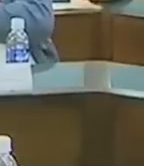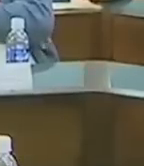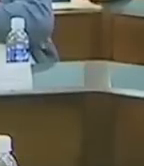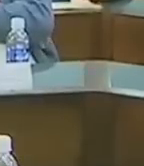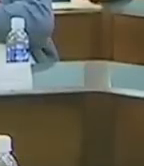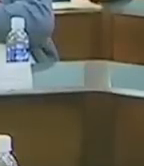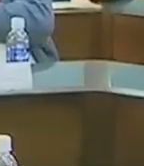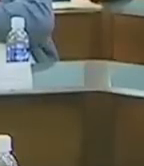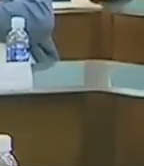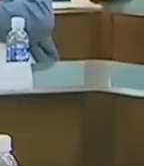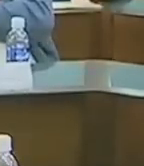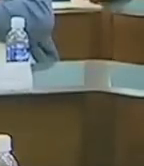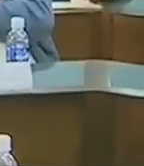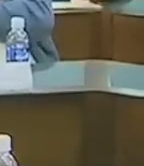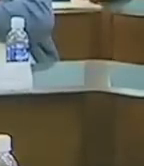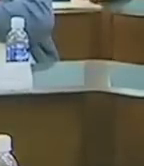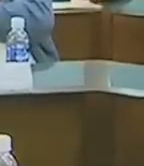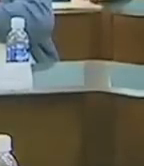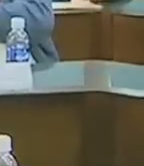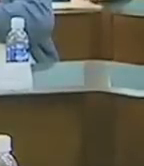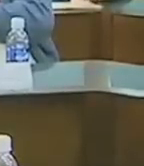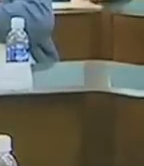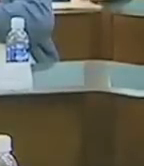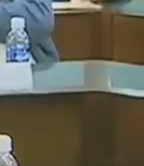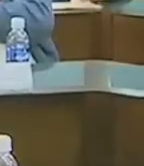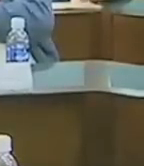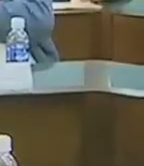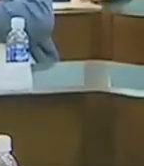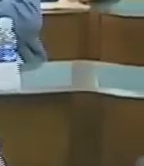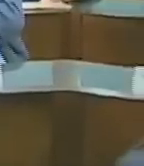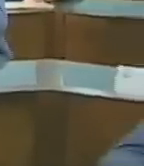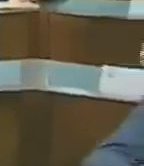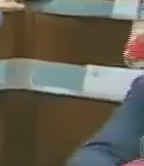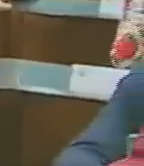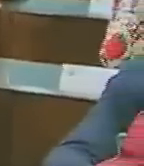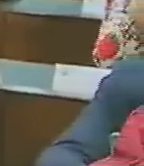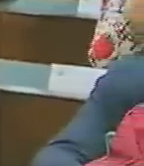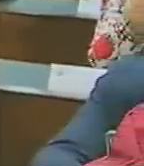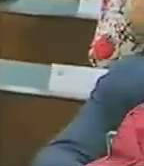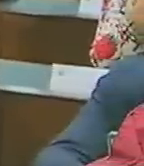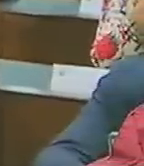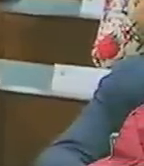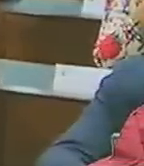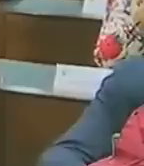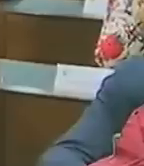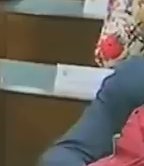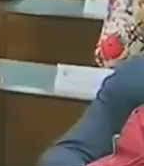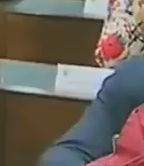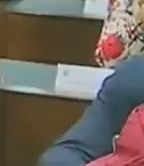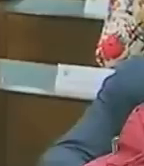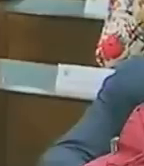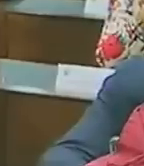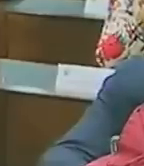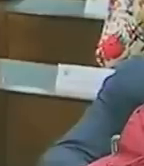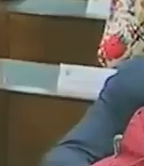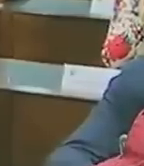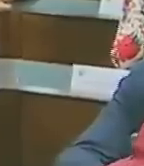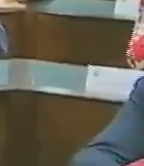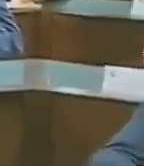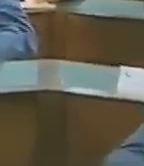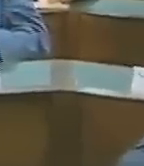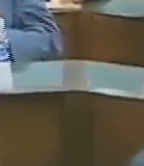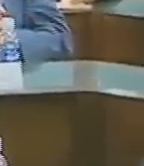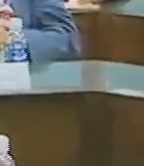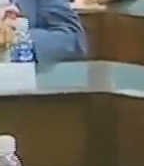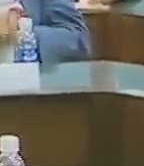Universidad Central de Venezuela merece un reconocimiento. Los ucevistas merecen un reconocimiento por parte de esta Asamblea Nacional,